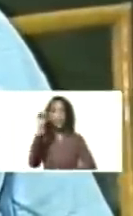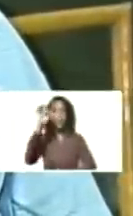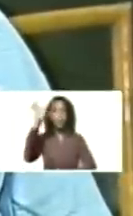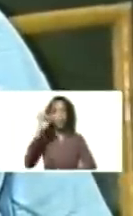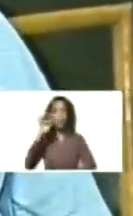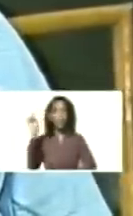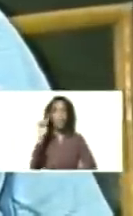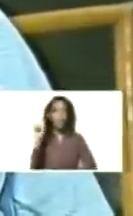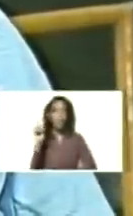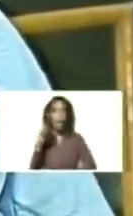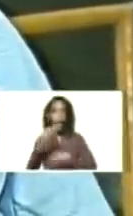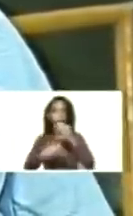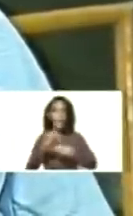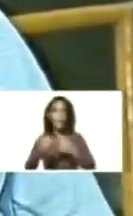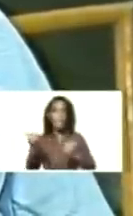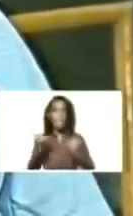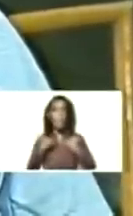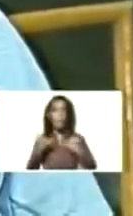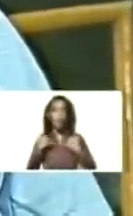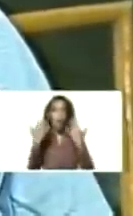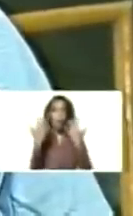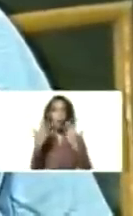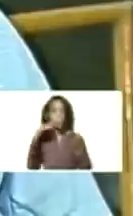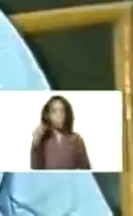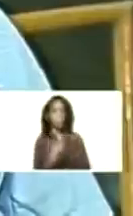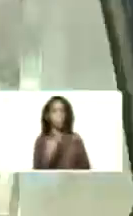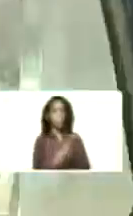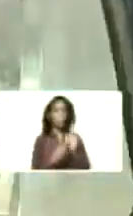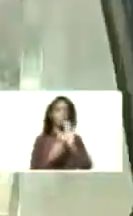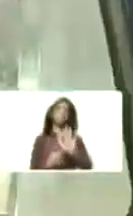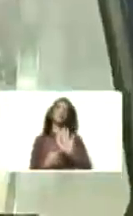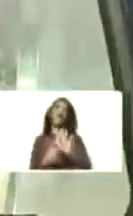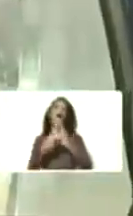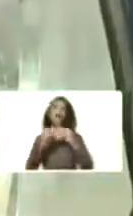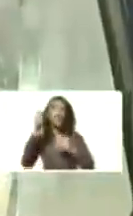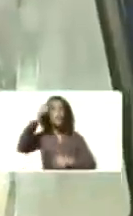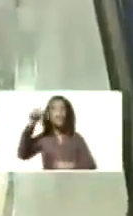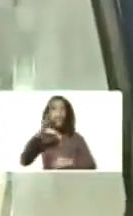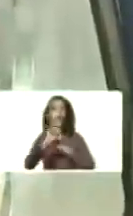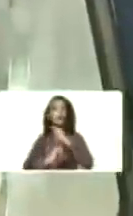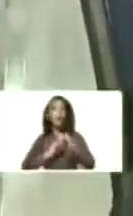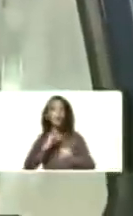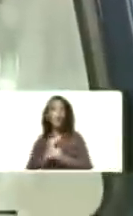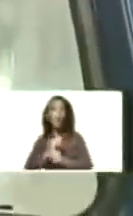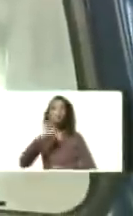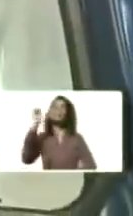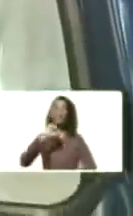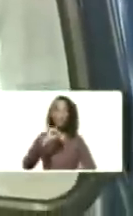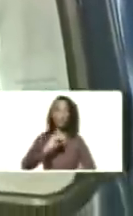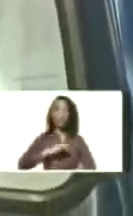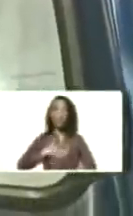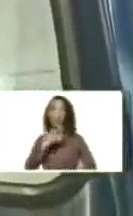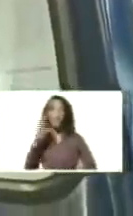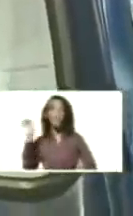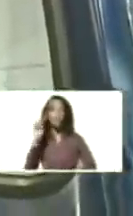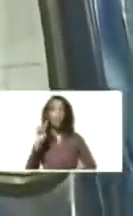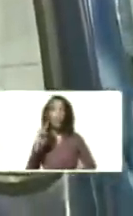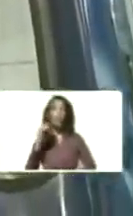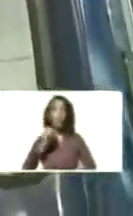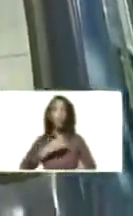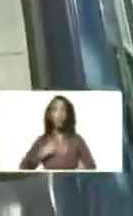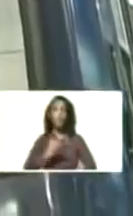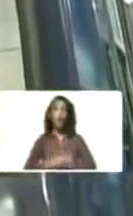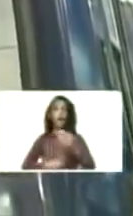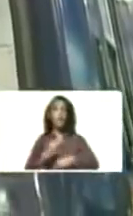venezolana, hecha por nosotros mismos, demostrándole a todos los pueblos internacionales que sí podemos, que los venezolanos podemos